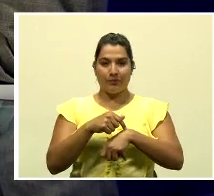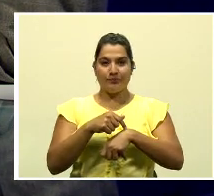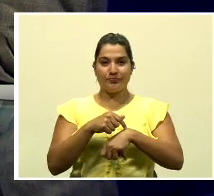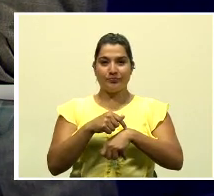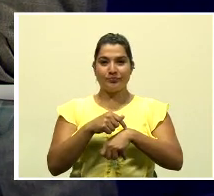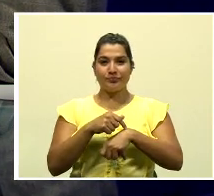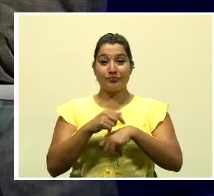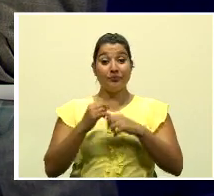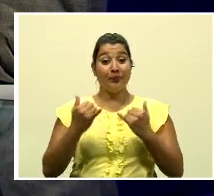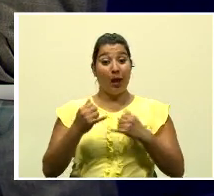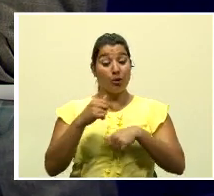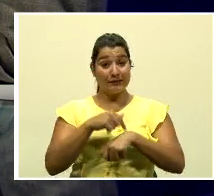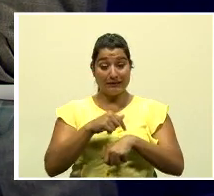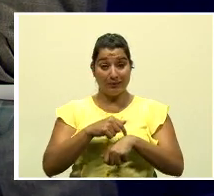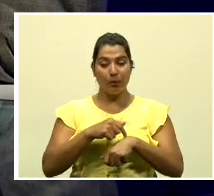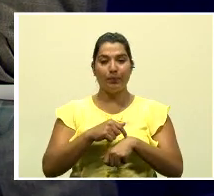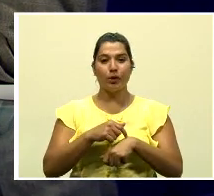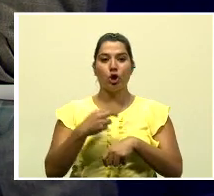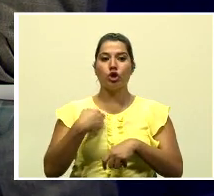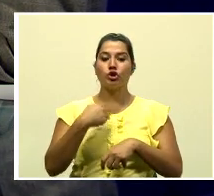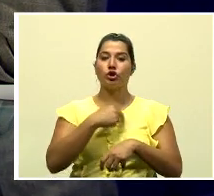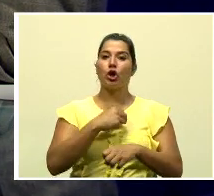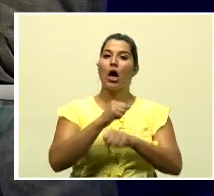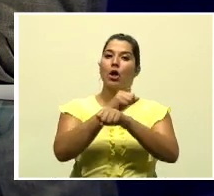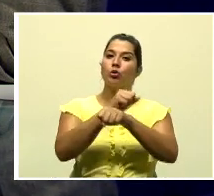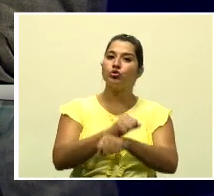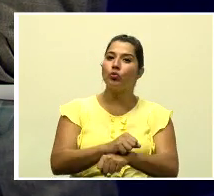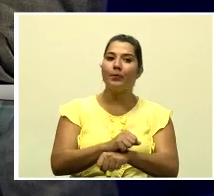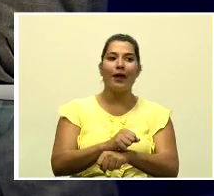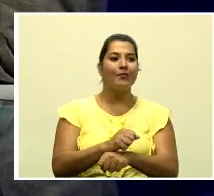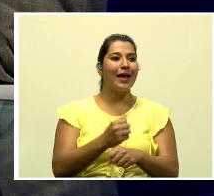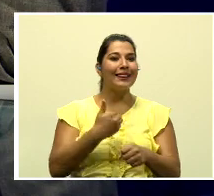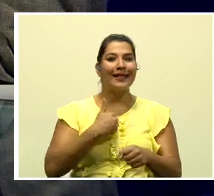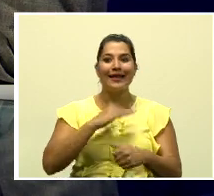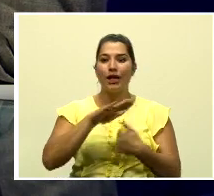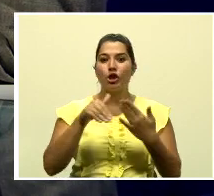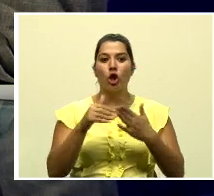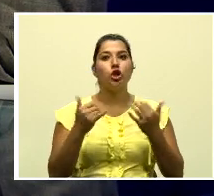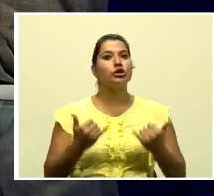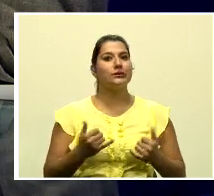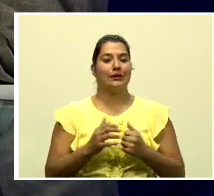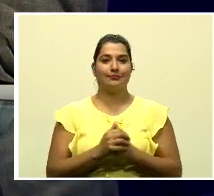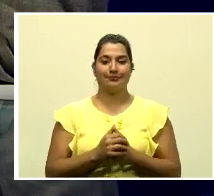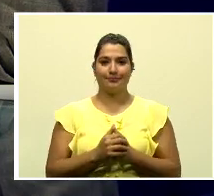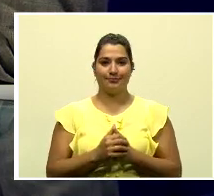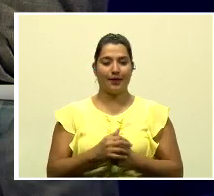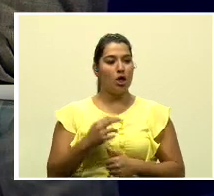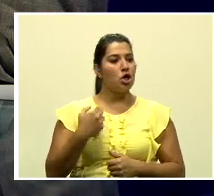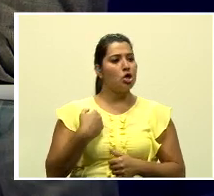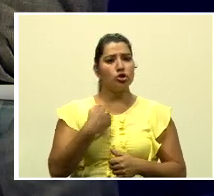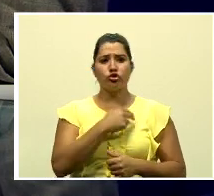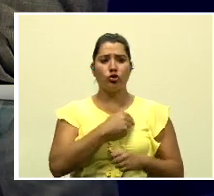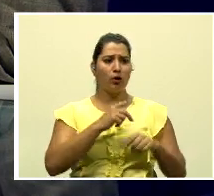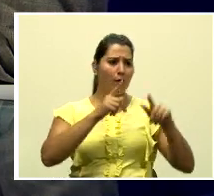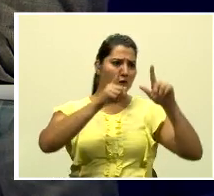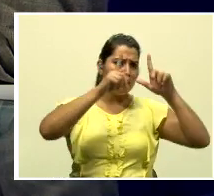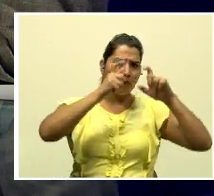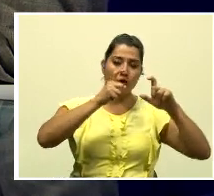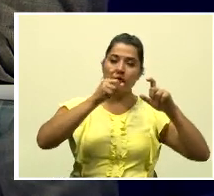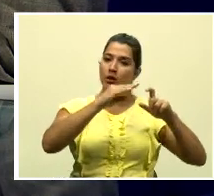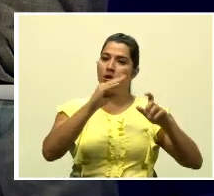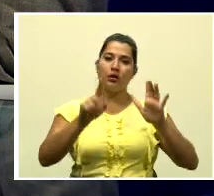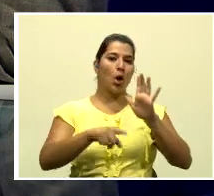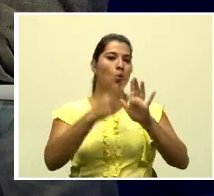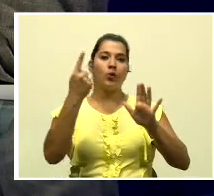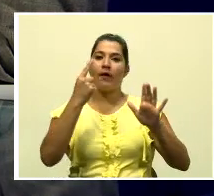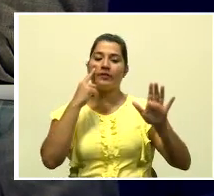y en este momento de la historia, estamos acostumbrados al instantáneo. Uno se va, sí. uno toma una fotografía e inmediatamente